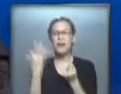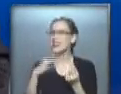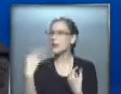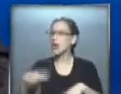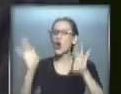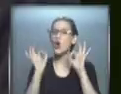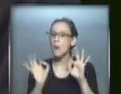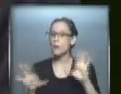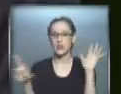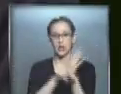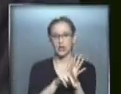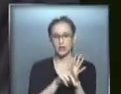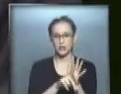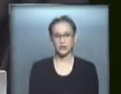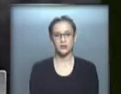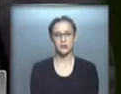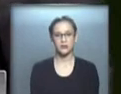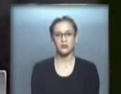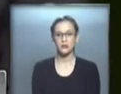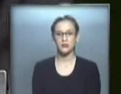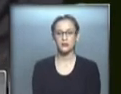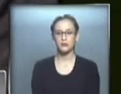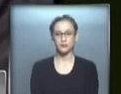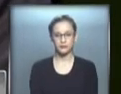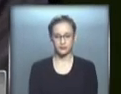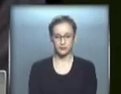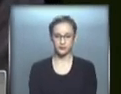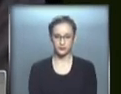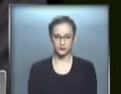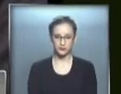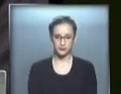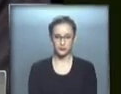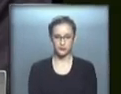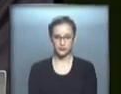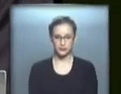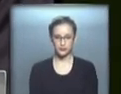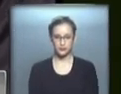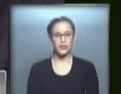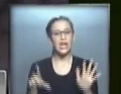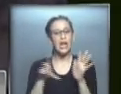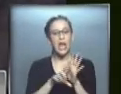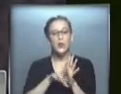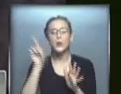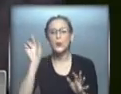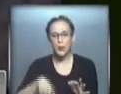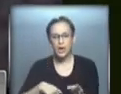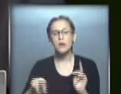ley es una ley que surgió del trabajo fecundo